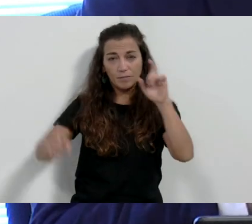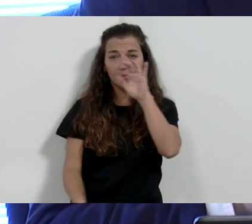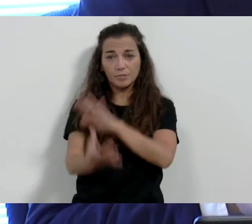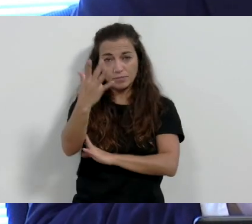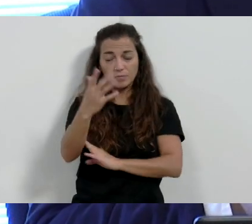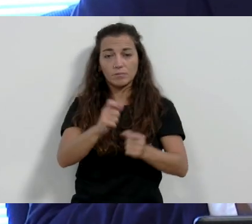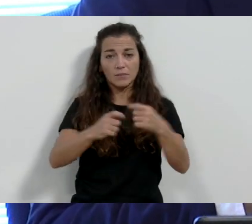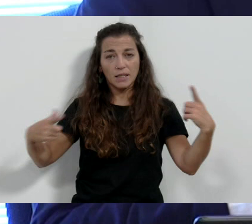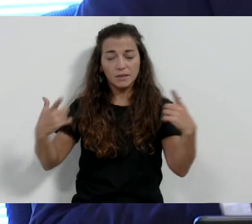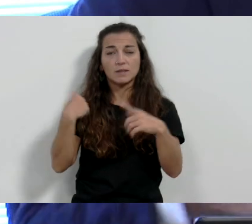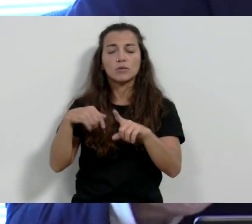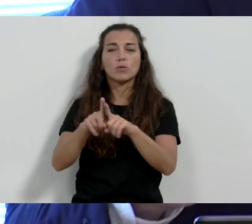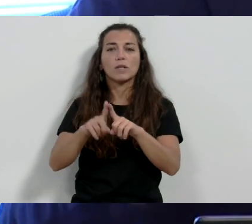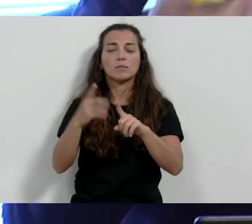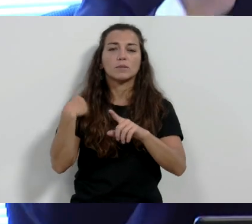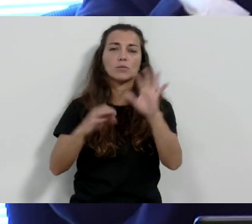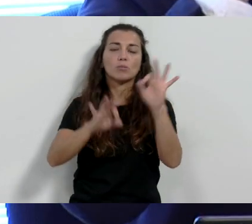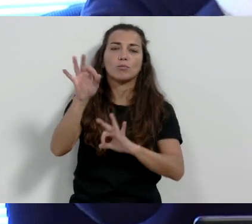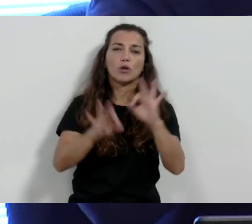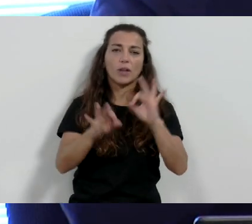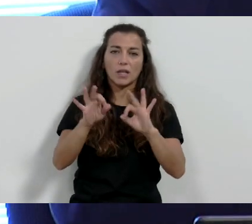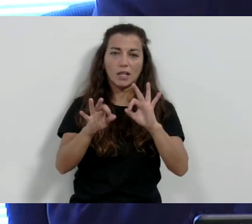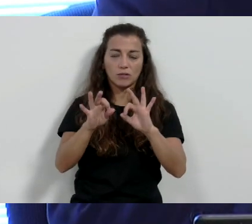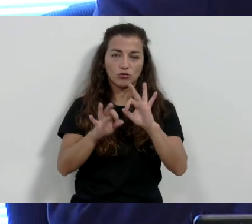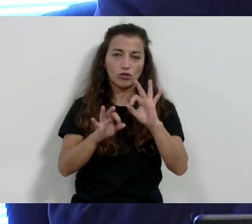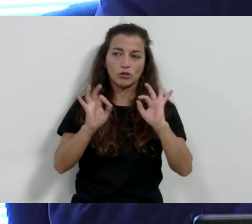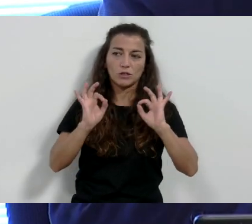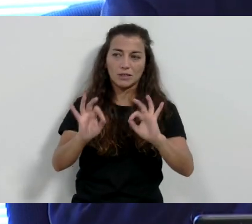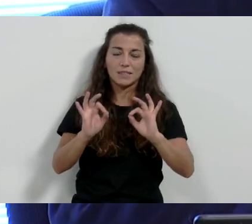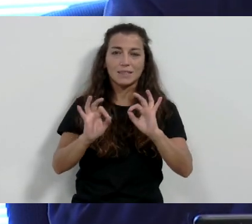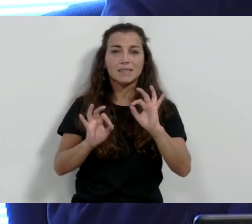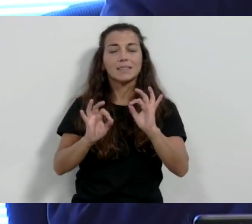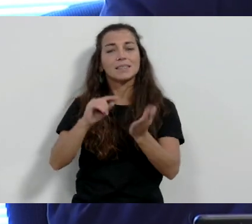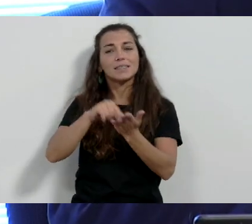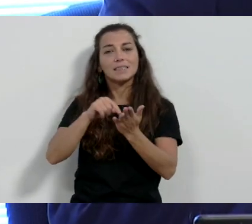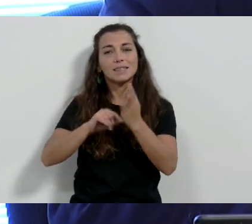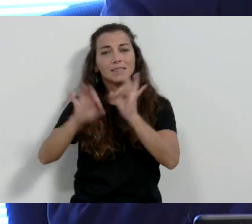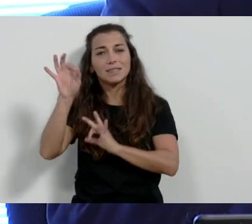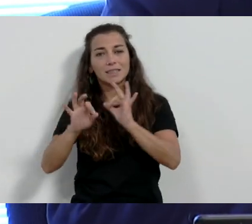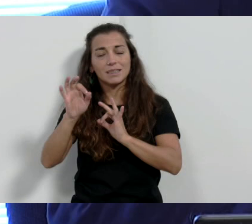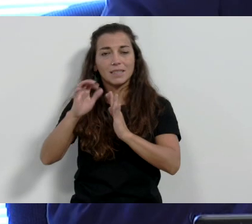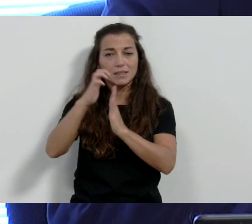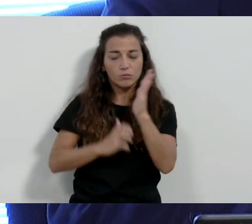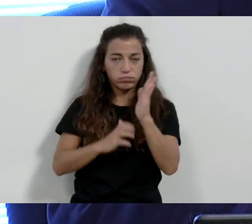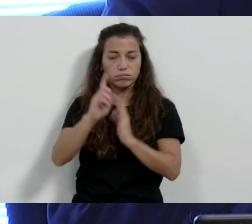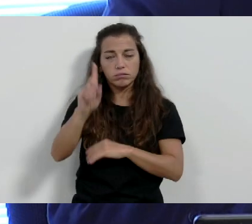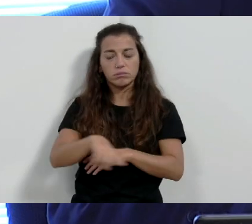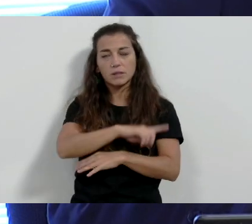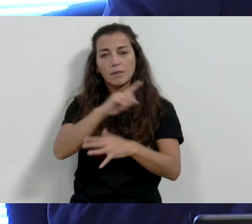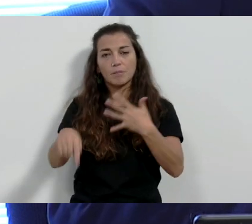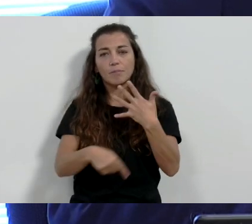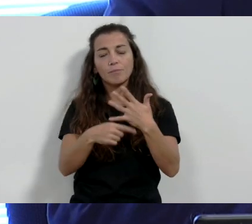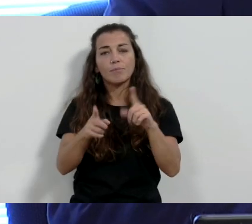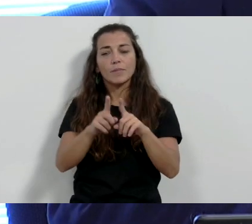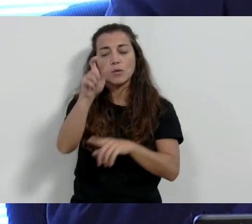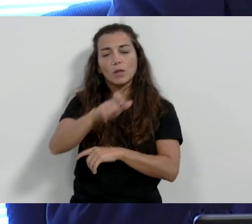salga a pagar. Y pensando, como decía el señor Gallego, en el boom del deporte, en el que todos queremos tener hábitos de vida